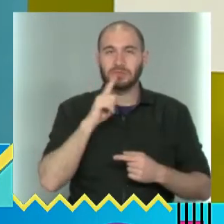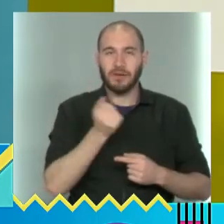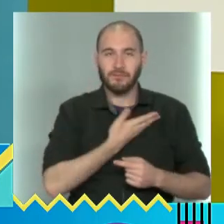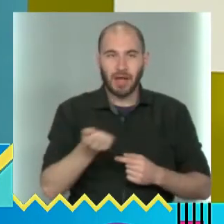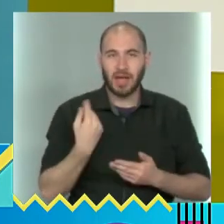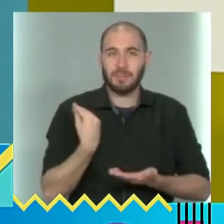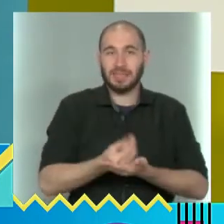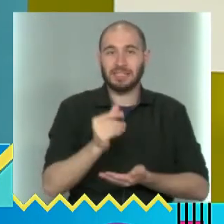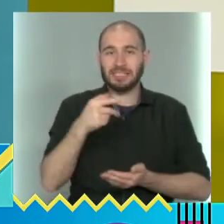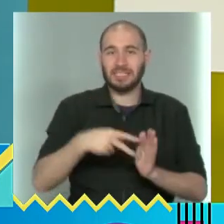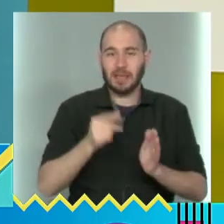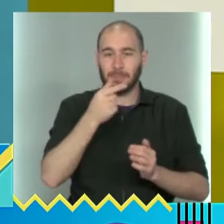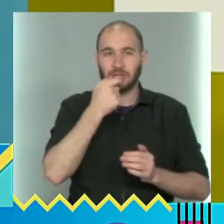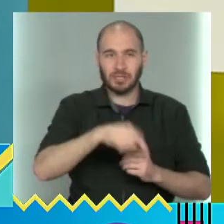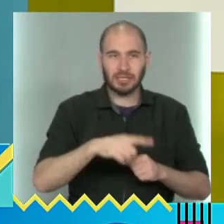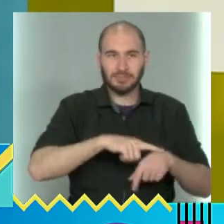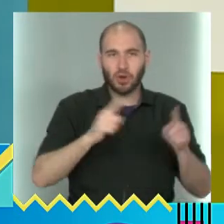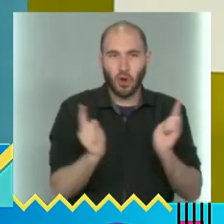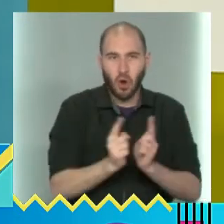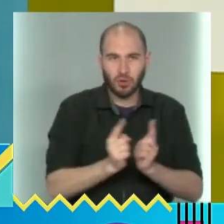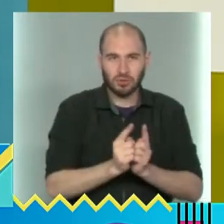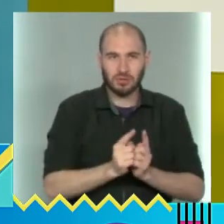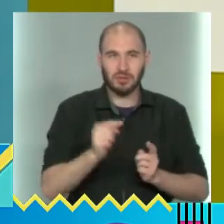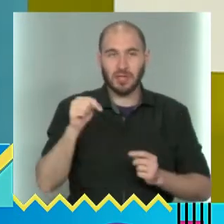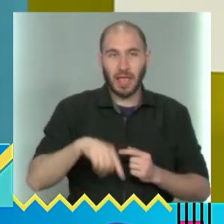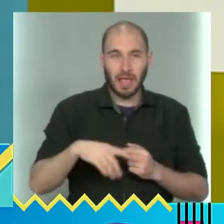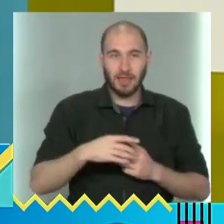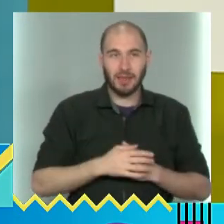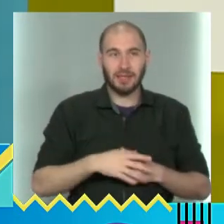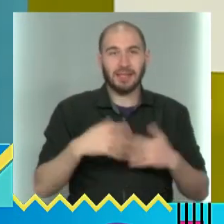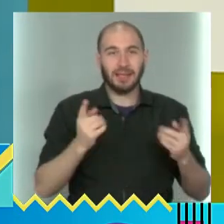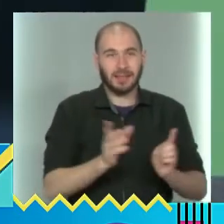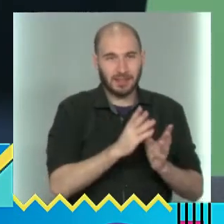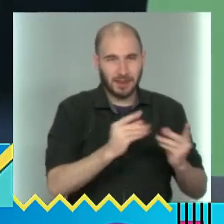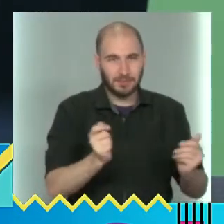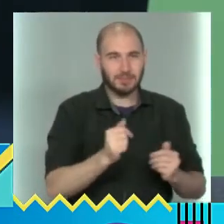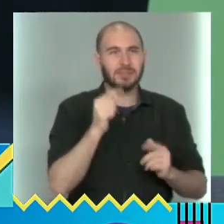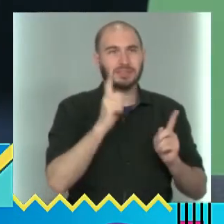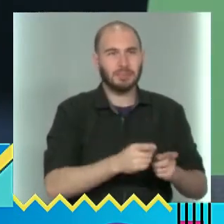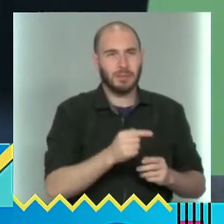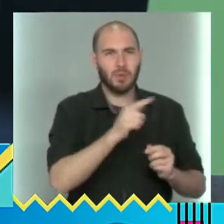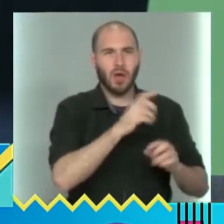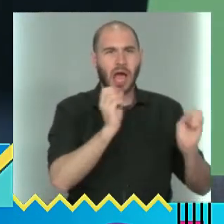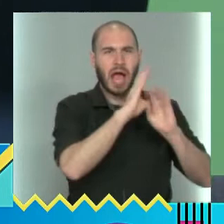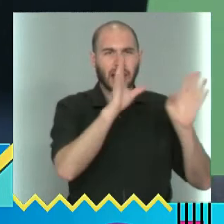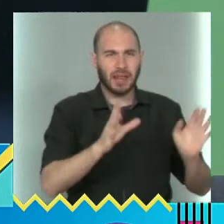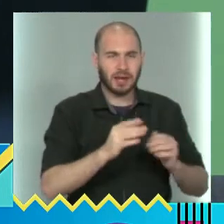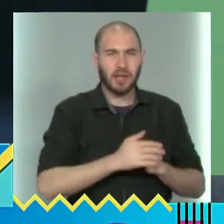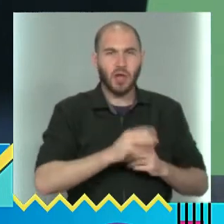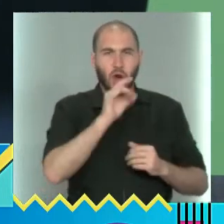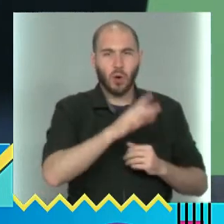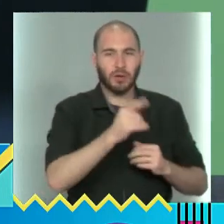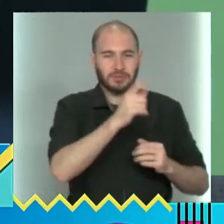cónsul de Siria en Mendoza. Nos va quedando poco tiempo, vamos a intentar ir cerrando, ¿no? Sería bueno un poco que nos aclaren, no solo para